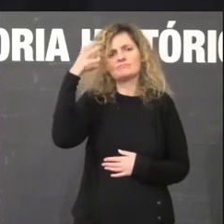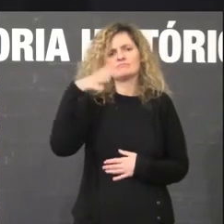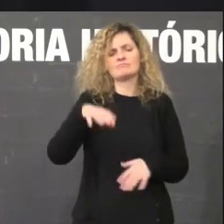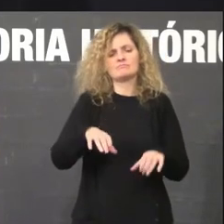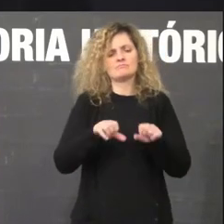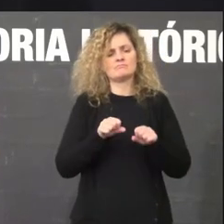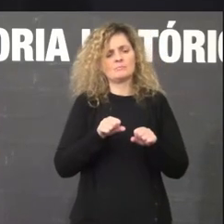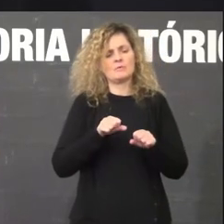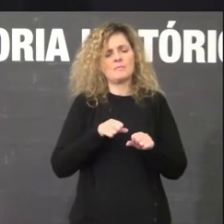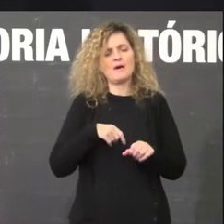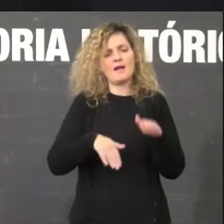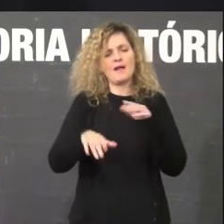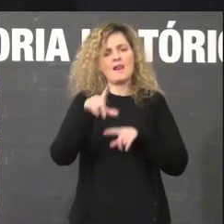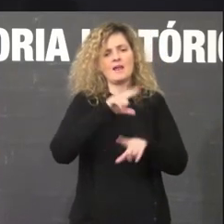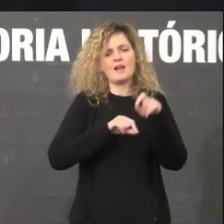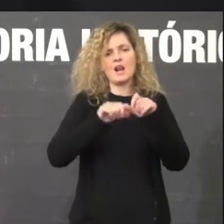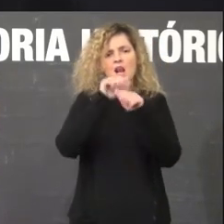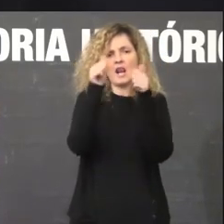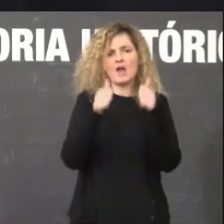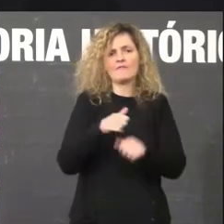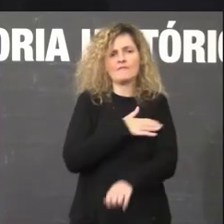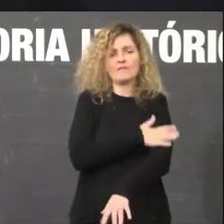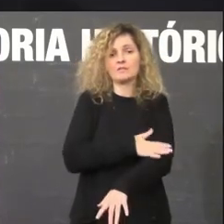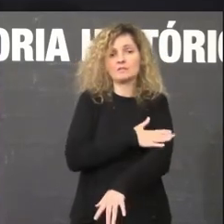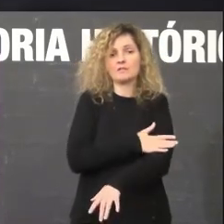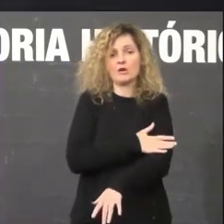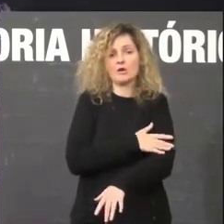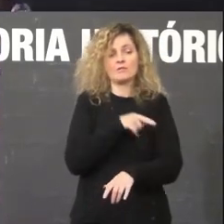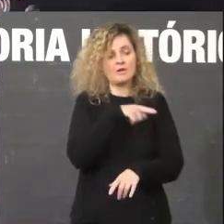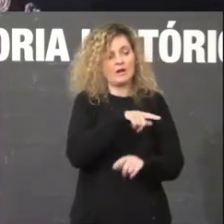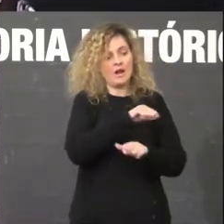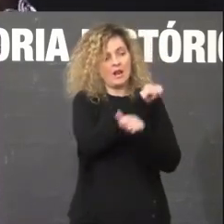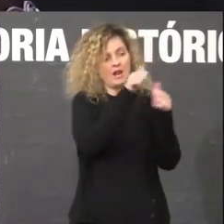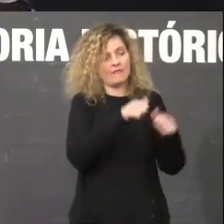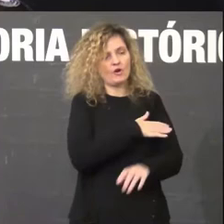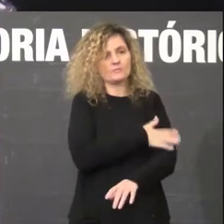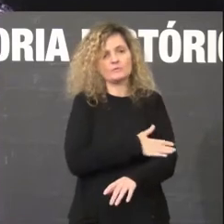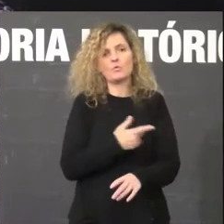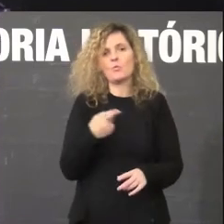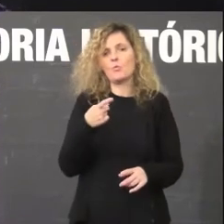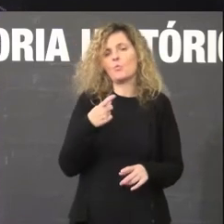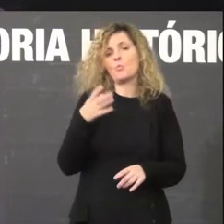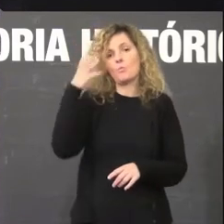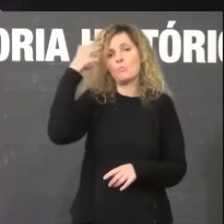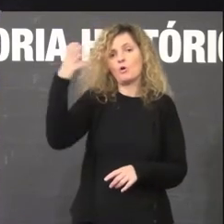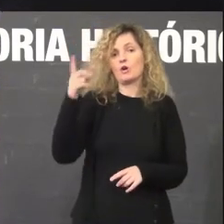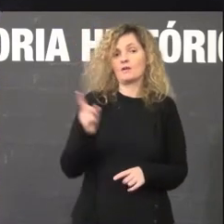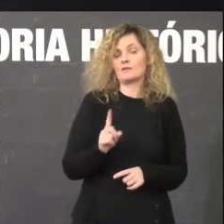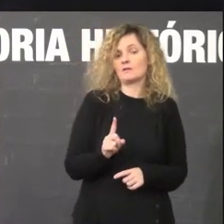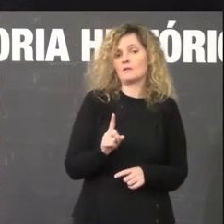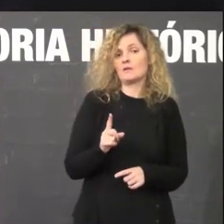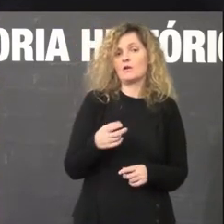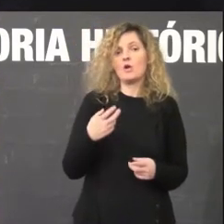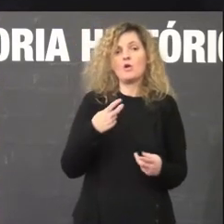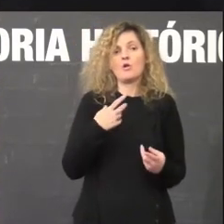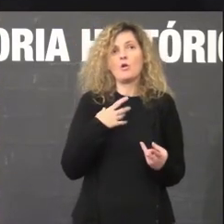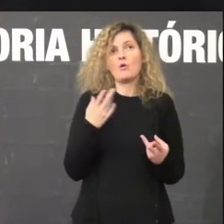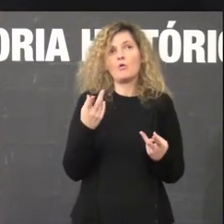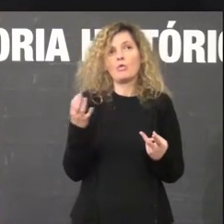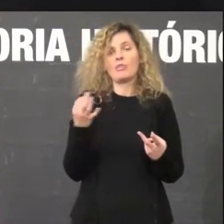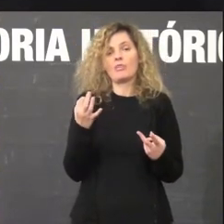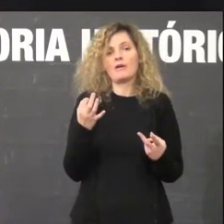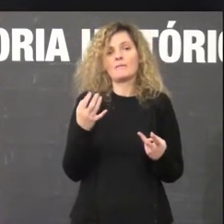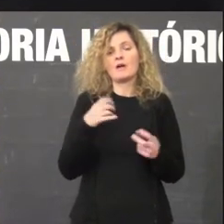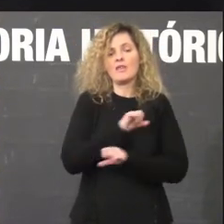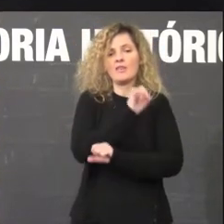elexir a forma do Estado, porque a forma do Estado non ten por que ser unha monarquía, non ten por que ter